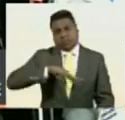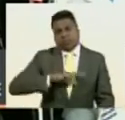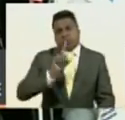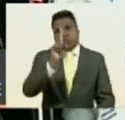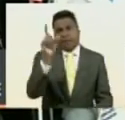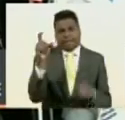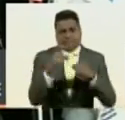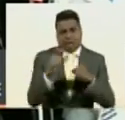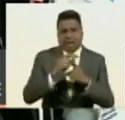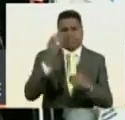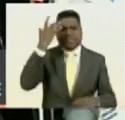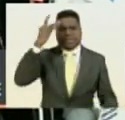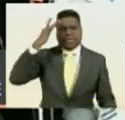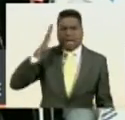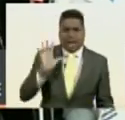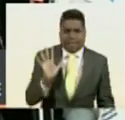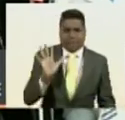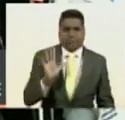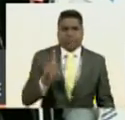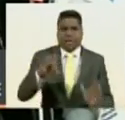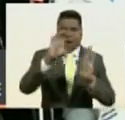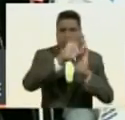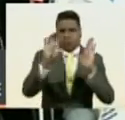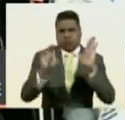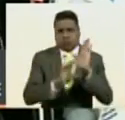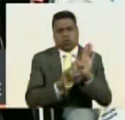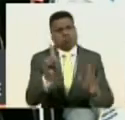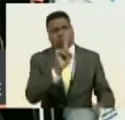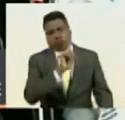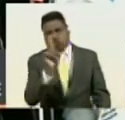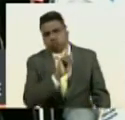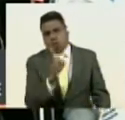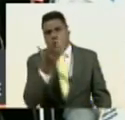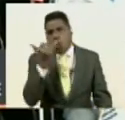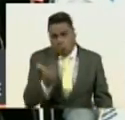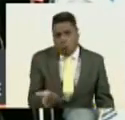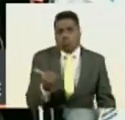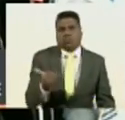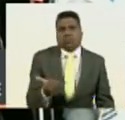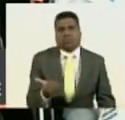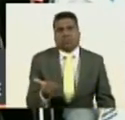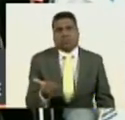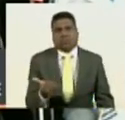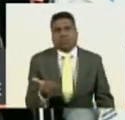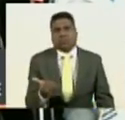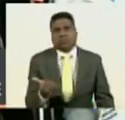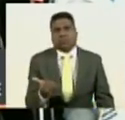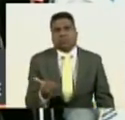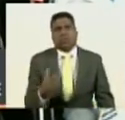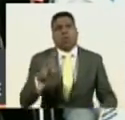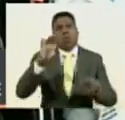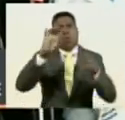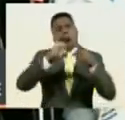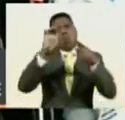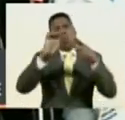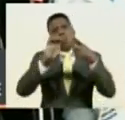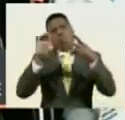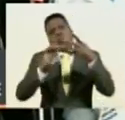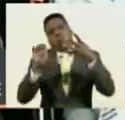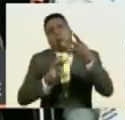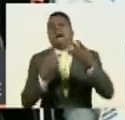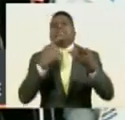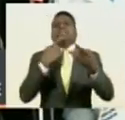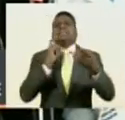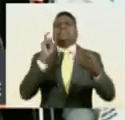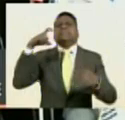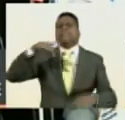creemos que la Constitución no es hoy por hoy el elemento fundamental,